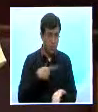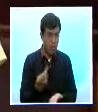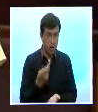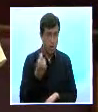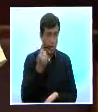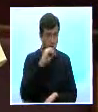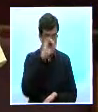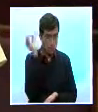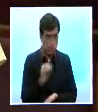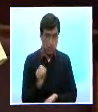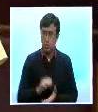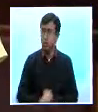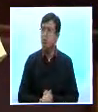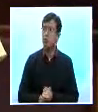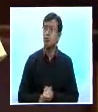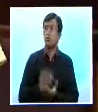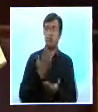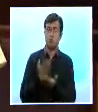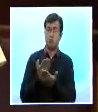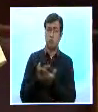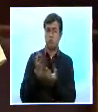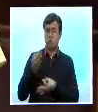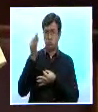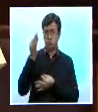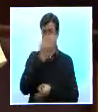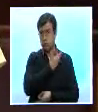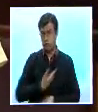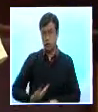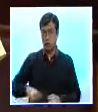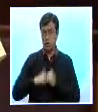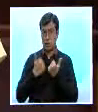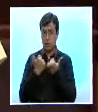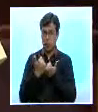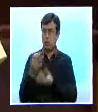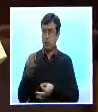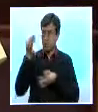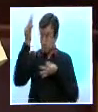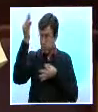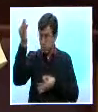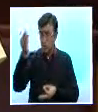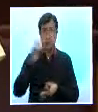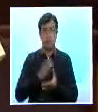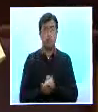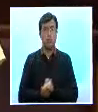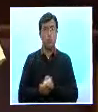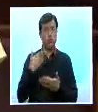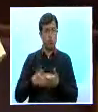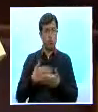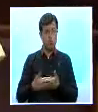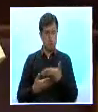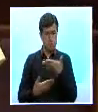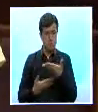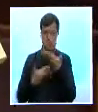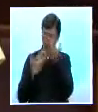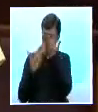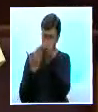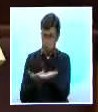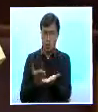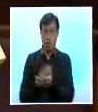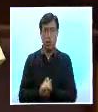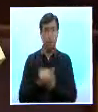interés yo le echo de llegar al tanto a la presente en la asamblea le hice llegar la documentación grande